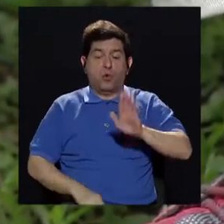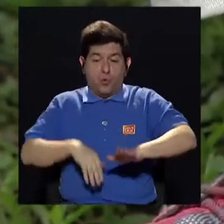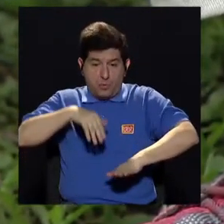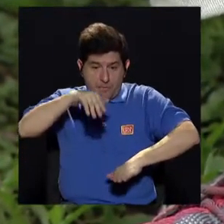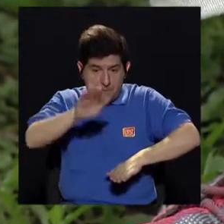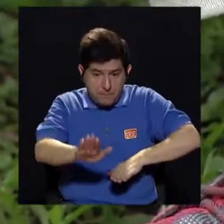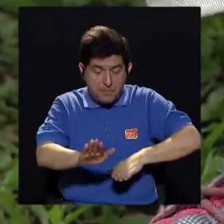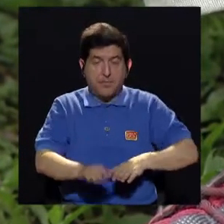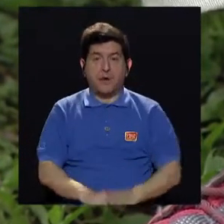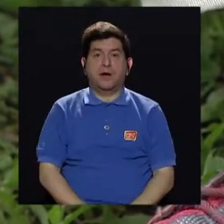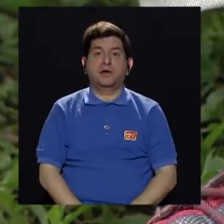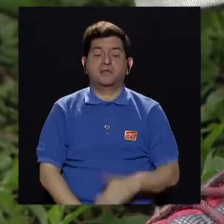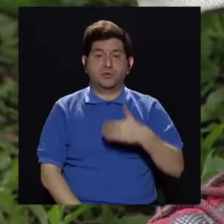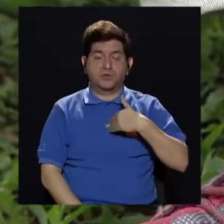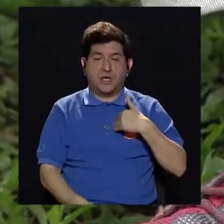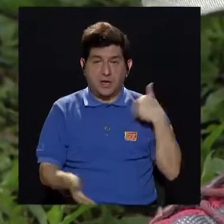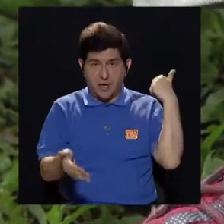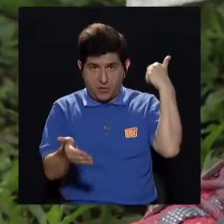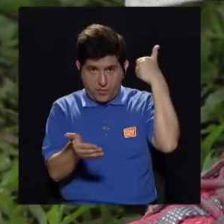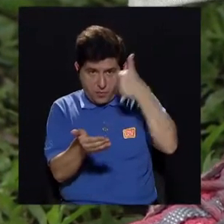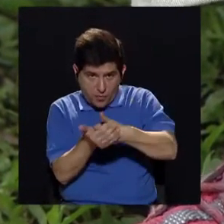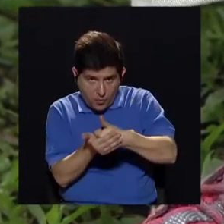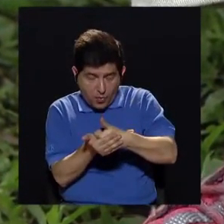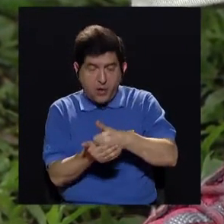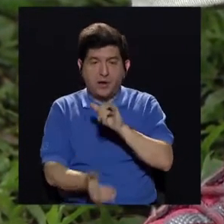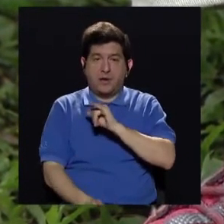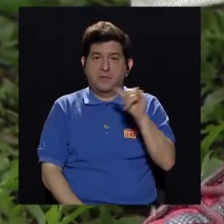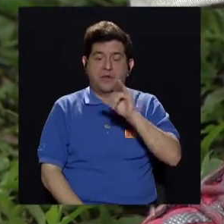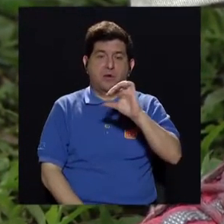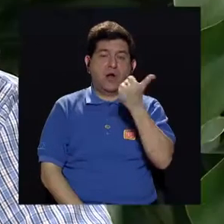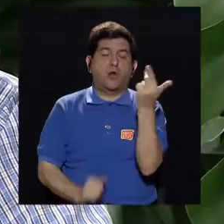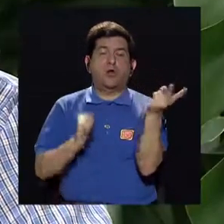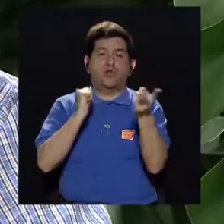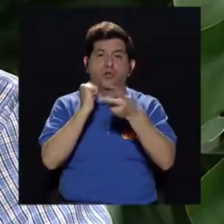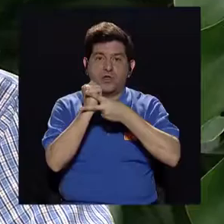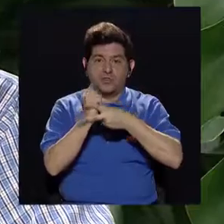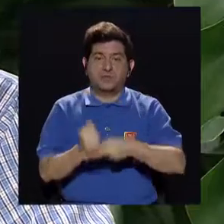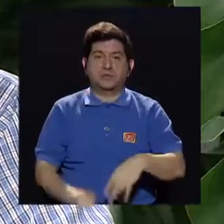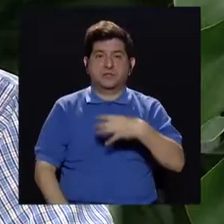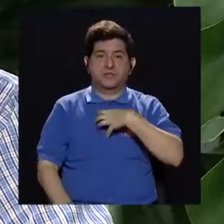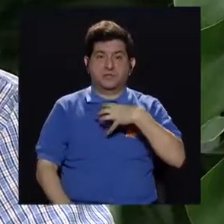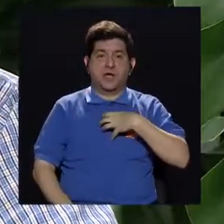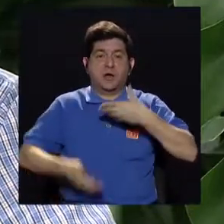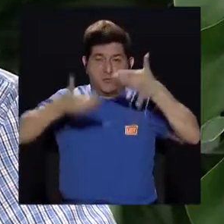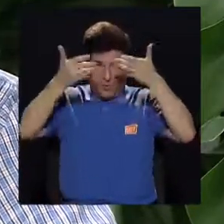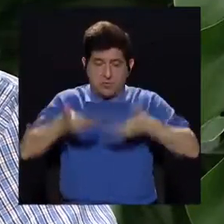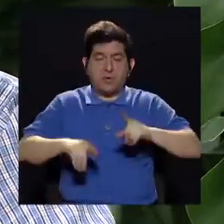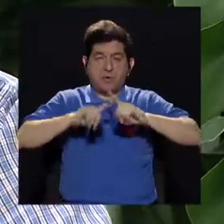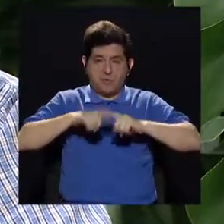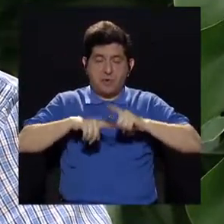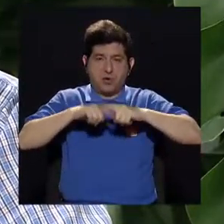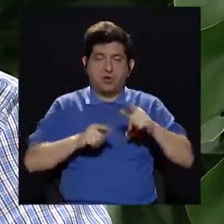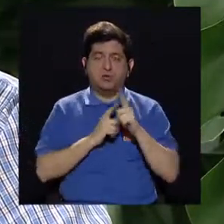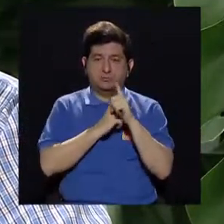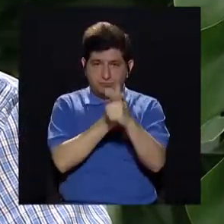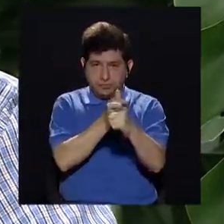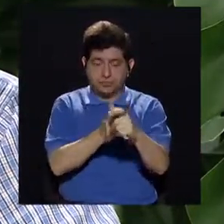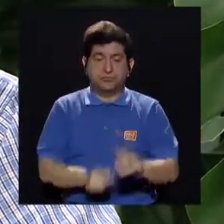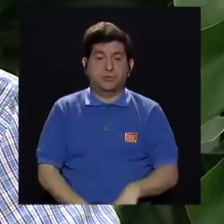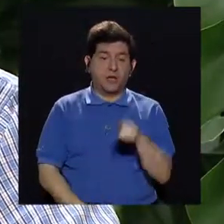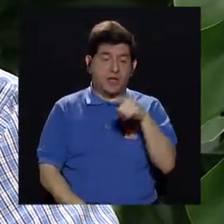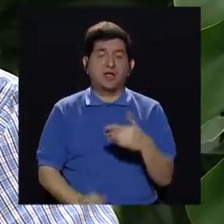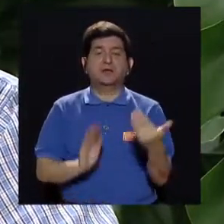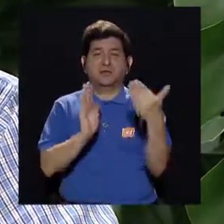que se da, recibimos un golpe proporcional, ¿verdad?, 10 veces casi nuestro propio peso, depende de la velocidad con que uno vaya, ¿verdad?